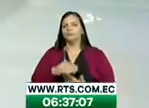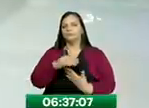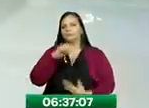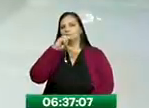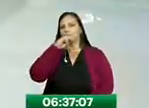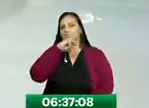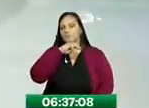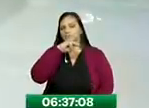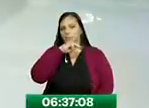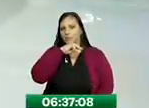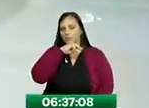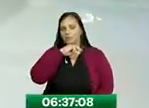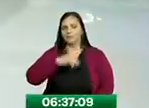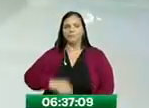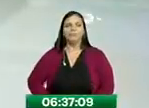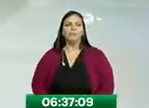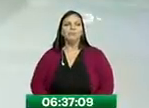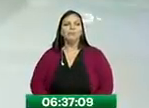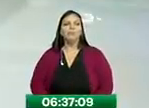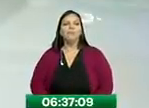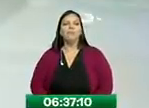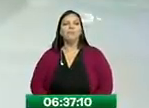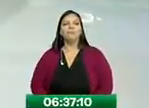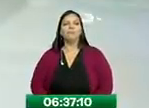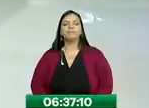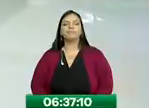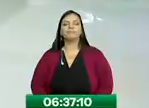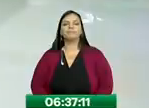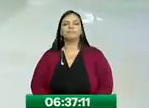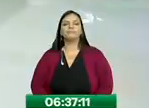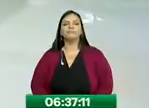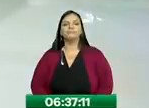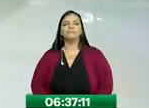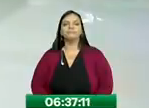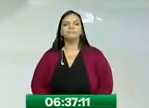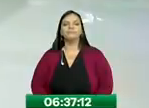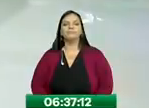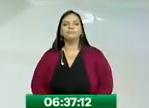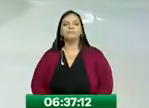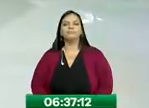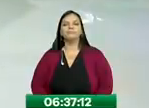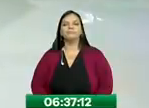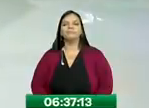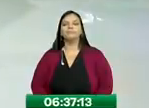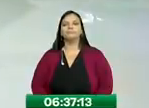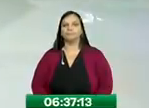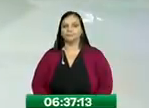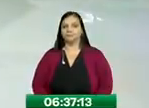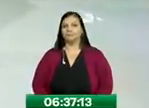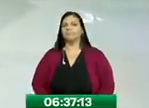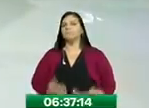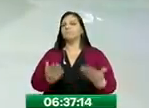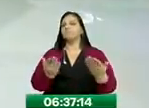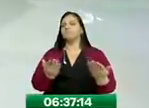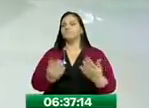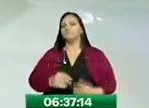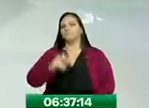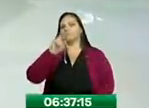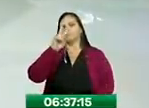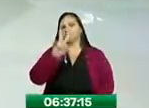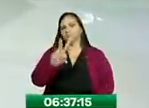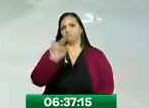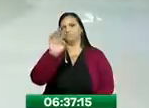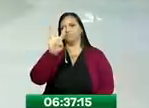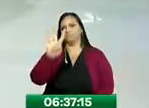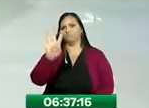nos vamos hasta el puerto principal de Manabí, que es Manta. Manta tendrá una temperatura de